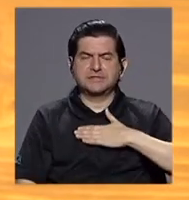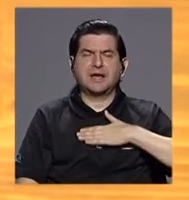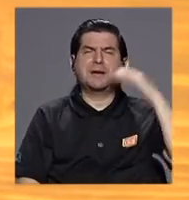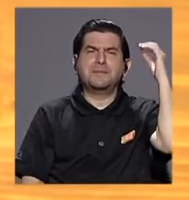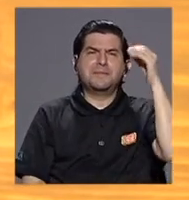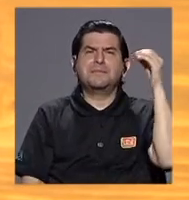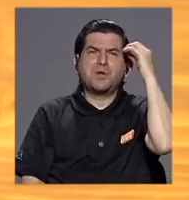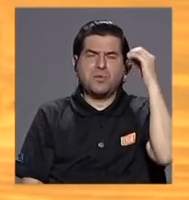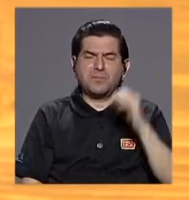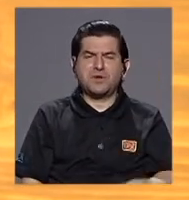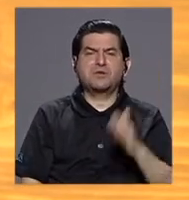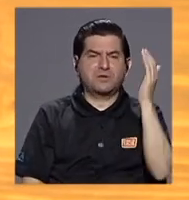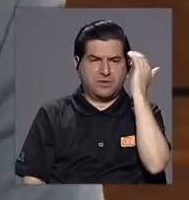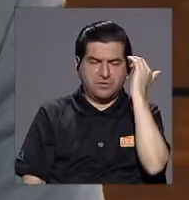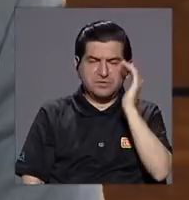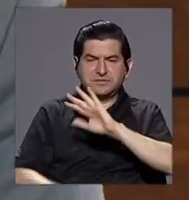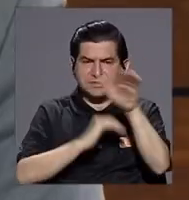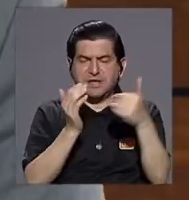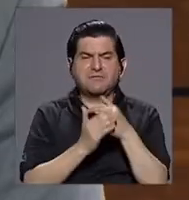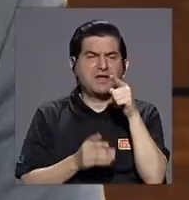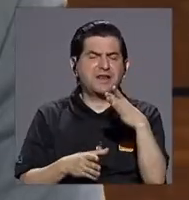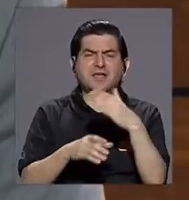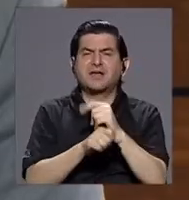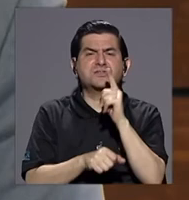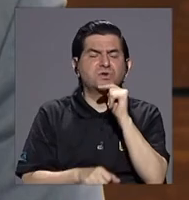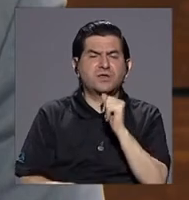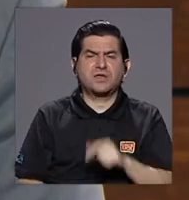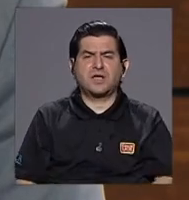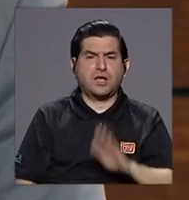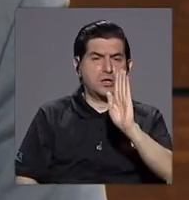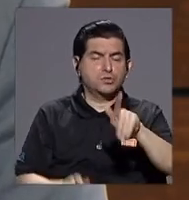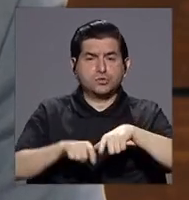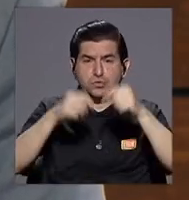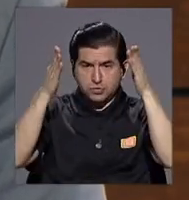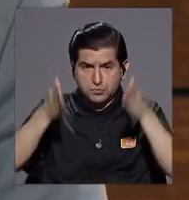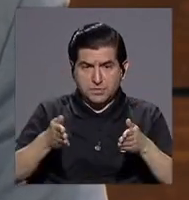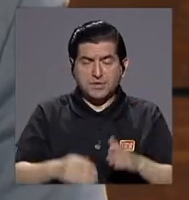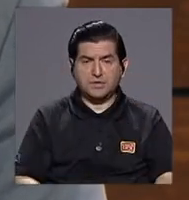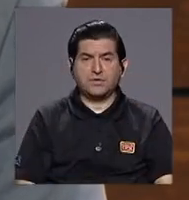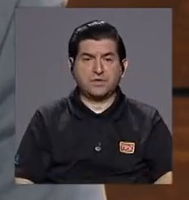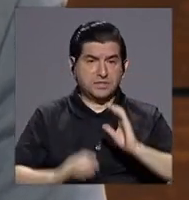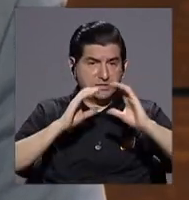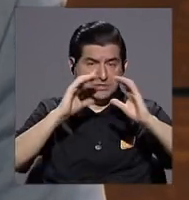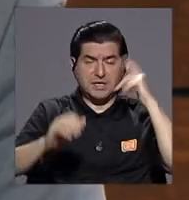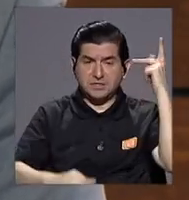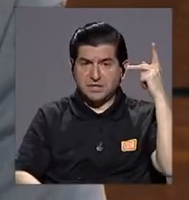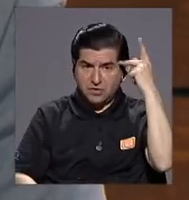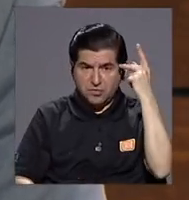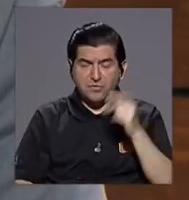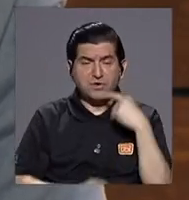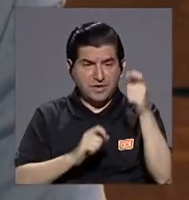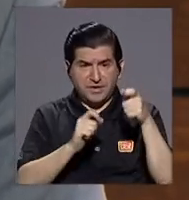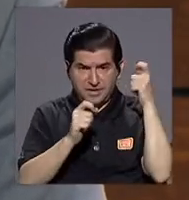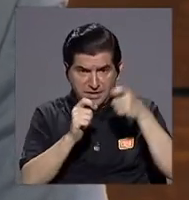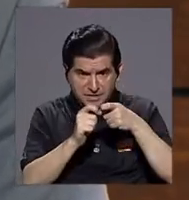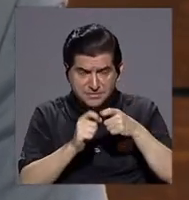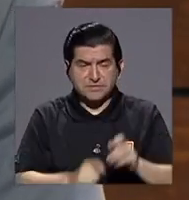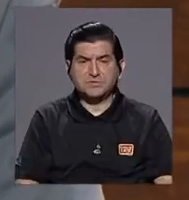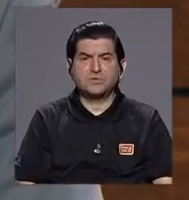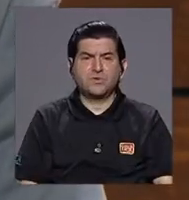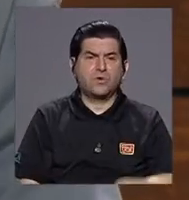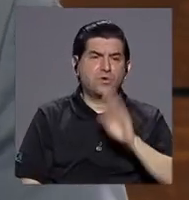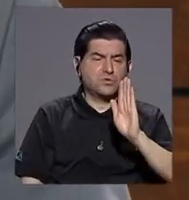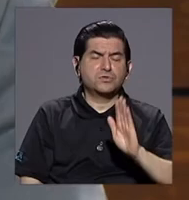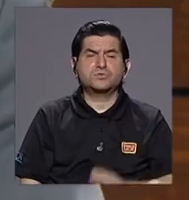de vista fuera conocido por... ¿Quiénes hacían eso? ¿Sus periodistas? ¿Perdón? ¿Sus periodistas de comunicación política, en este caso específico,